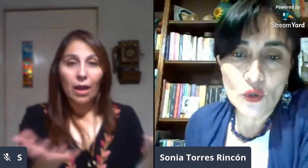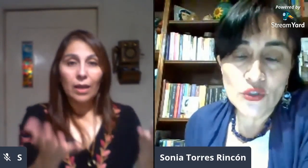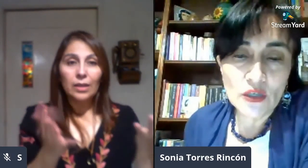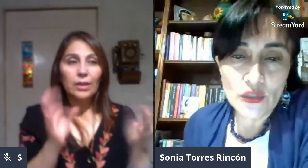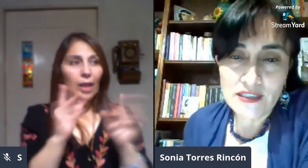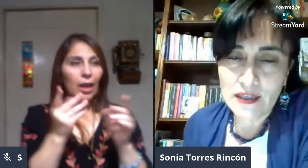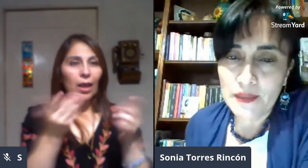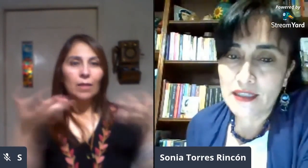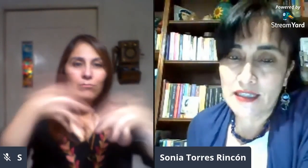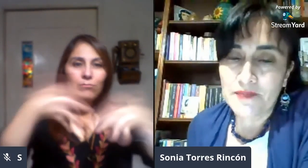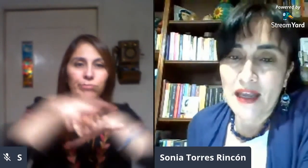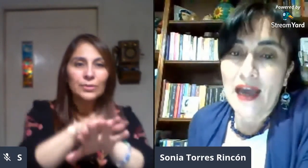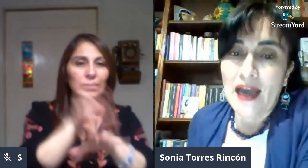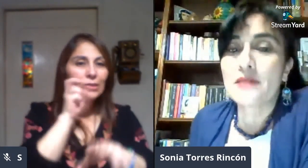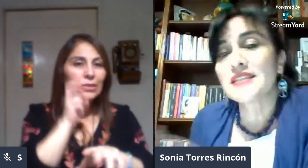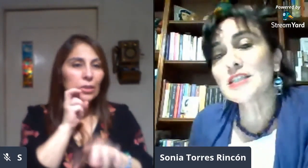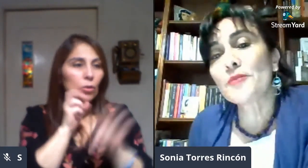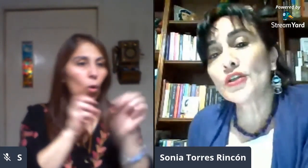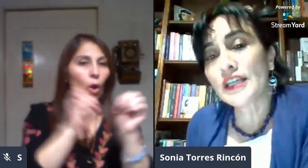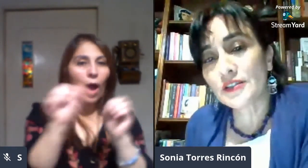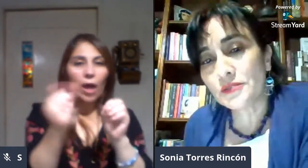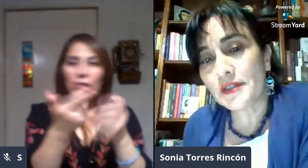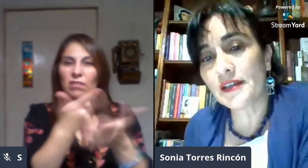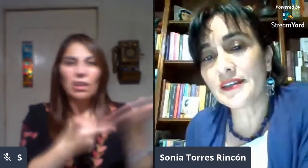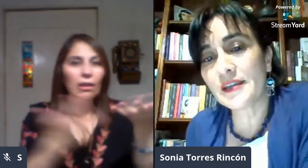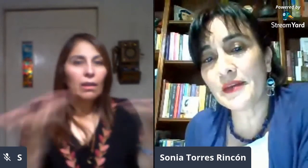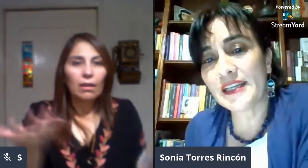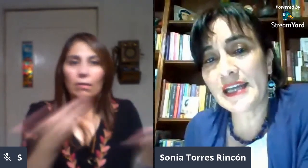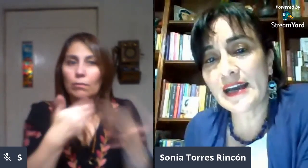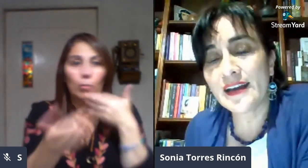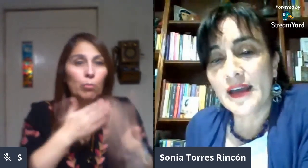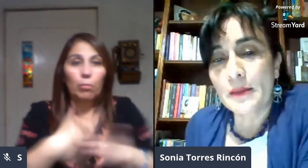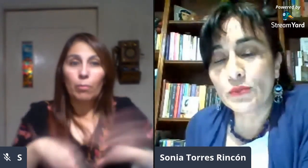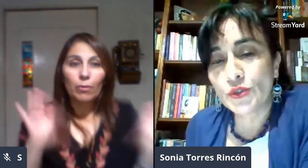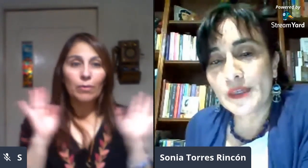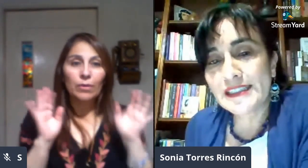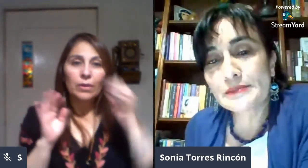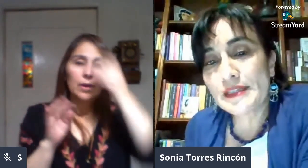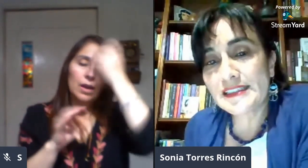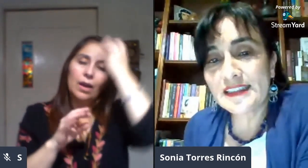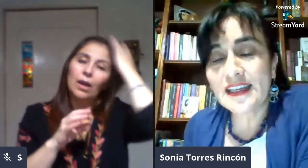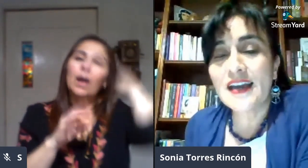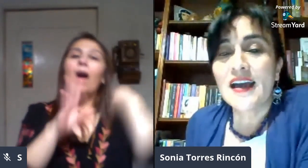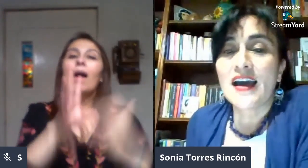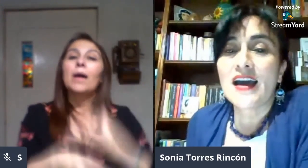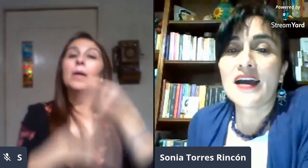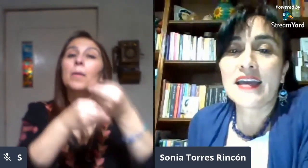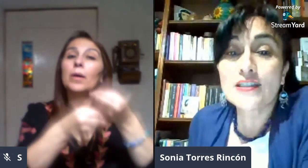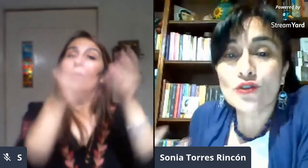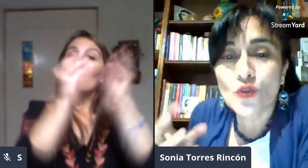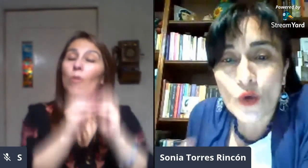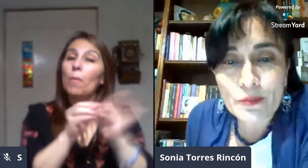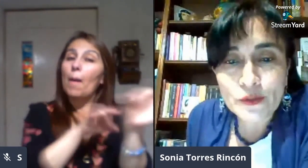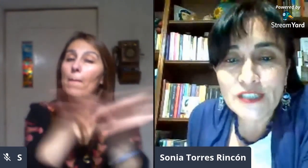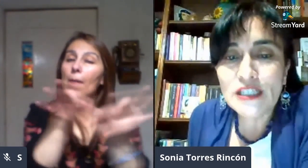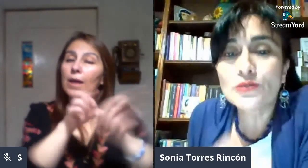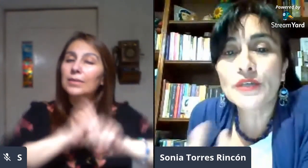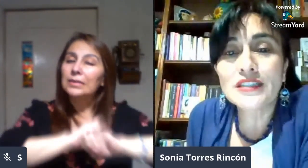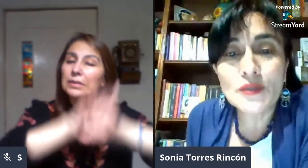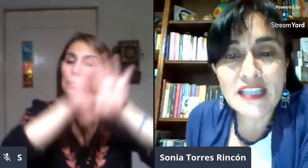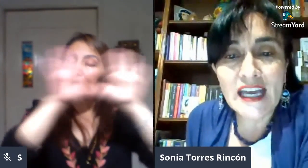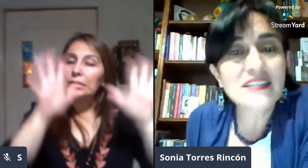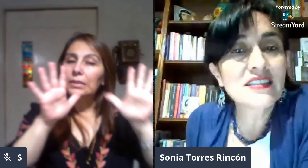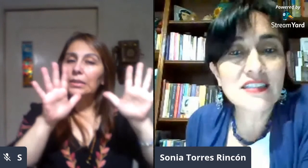Se desconoce con esta medida. Además, exponiendo de manera mucho más explícita a estos cuerpos, a